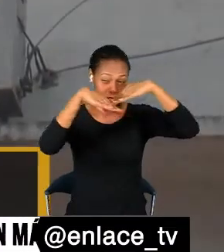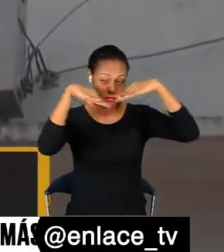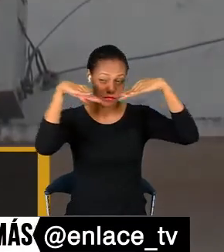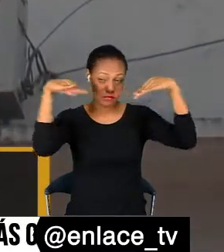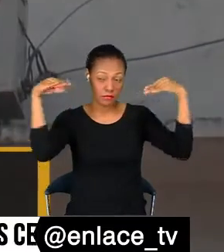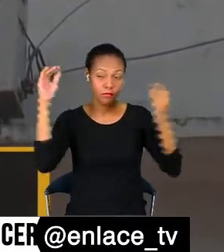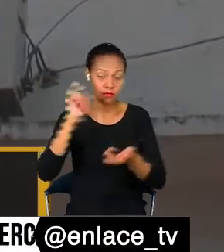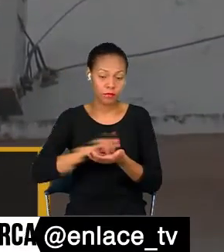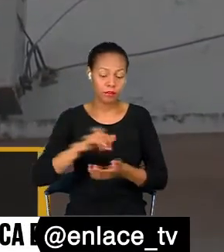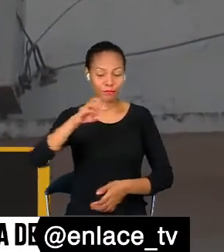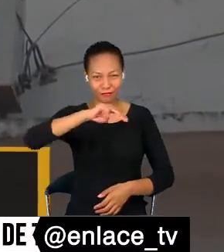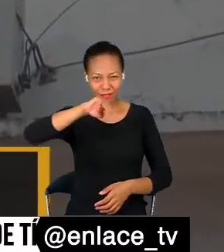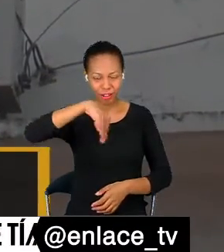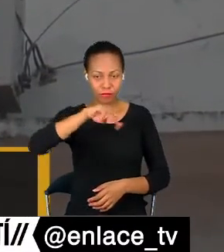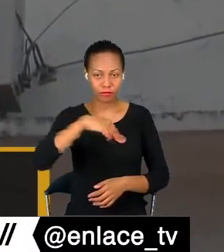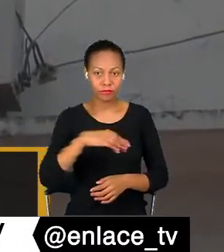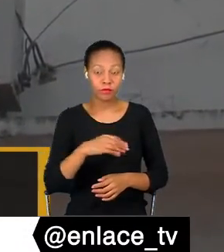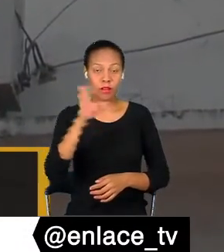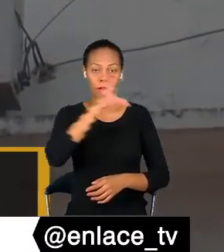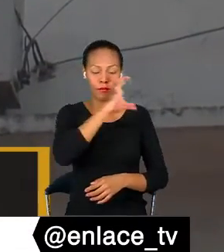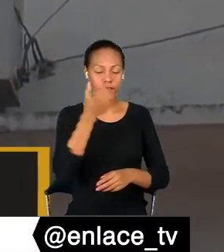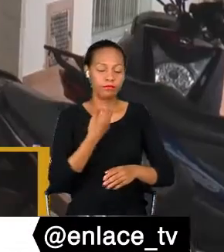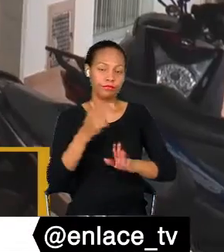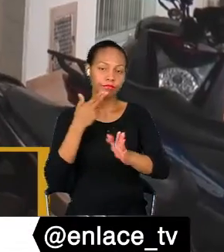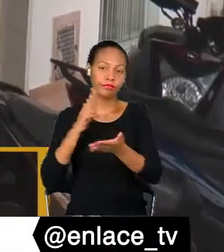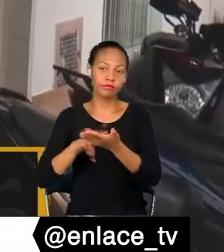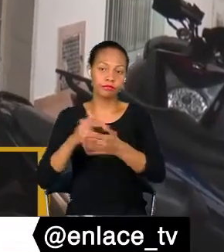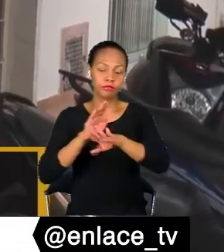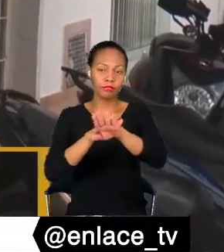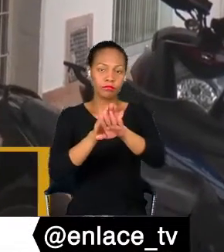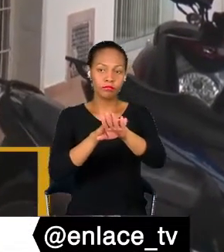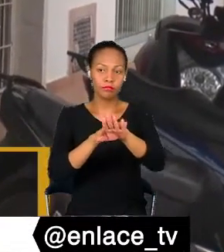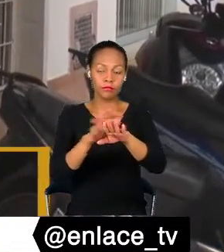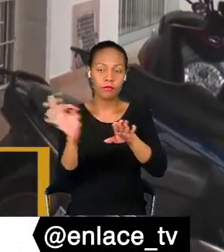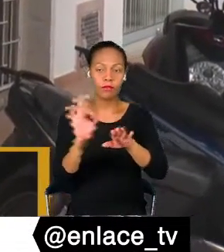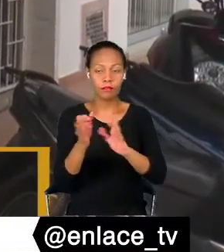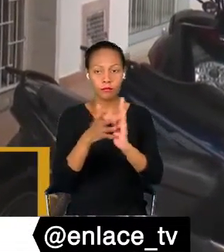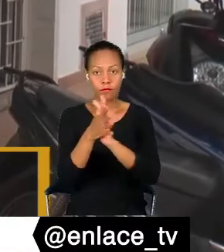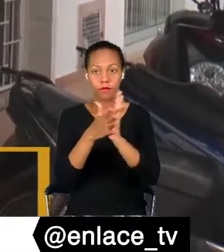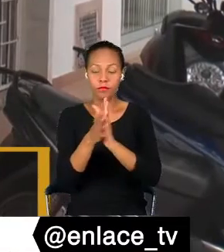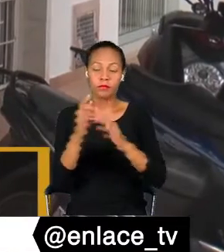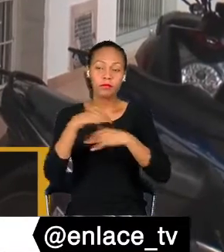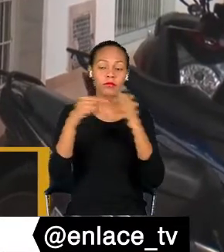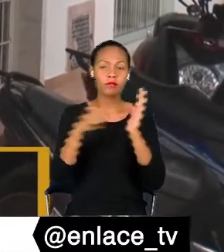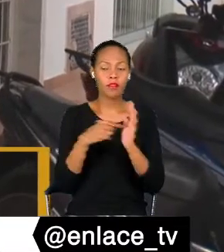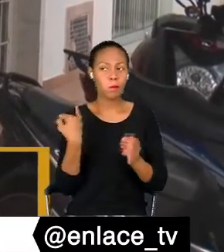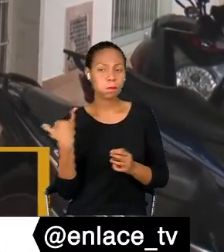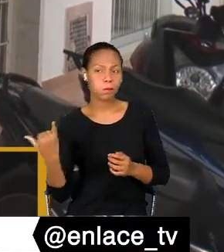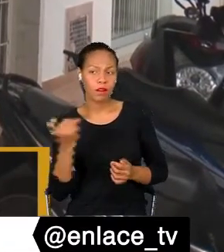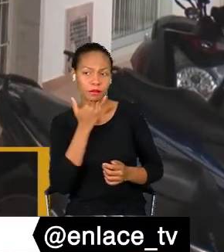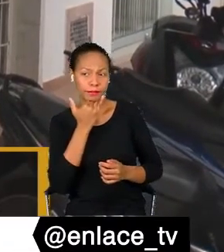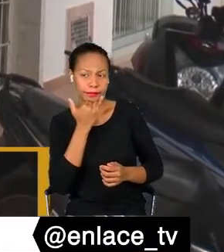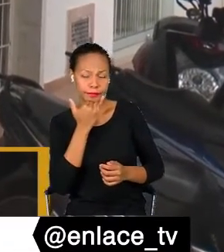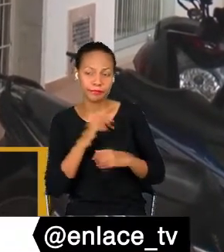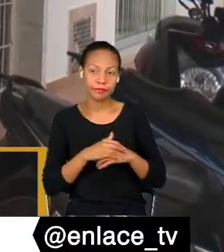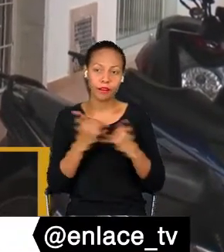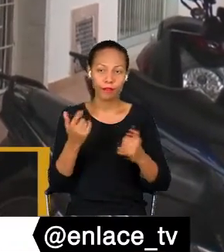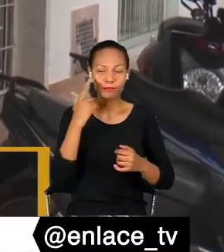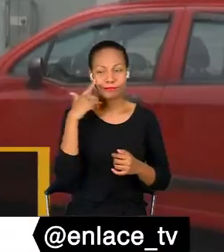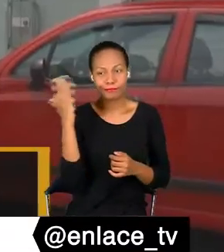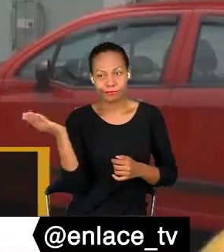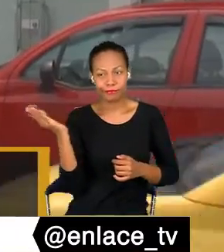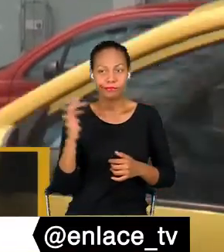próximas horas, Cafaba emitirá un comunicado dando detalles de lo ocurrido. Por ahora solo tenemos para ustedes estas imágenes